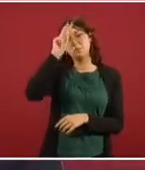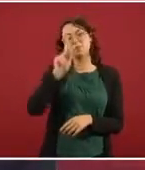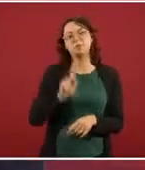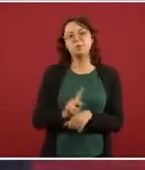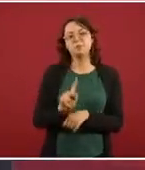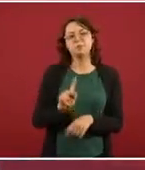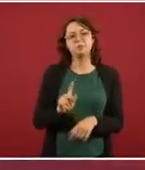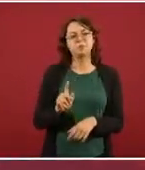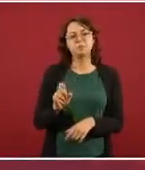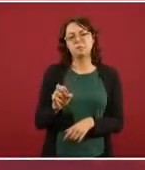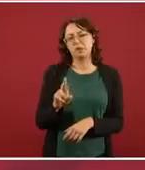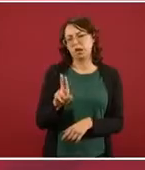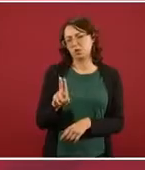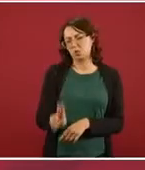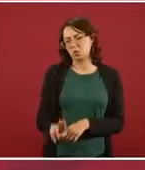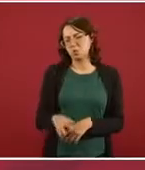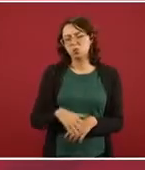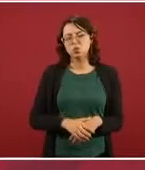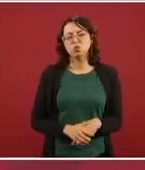toda